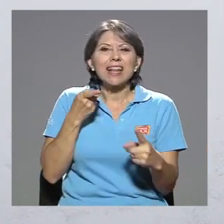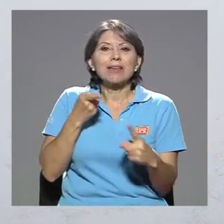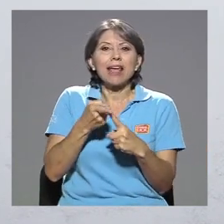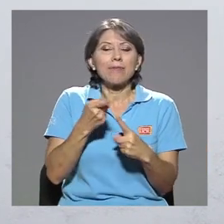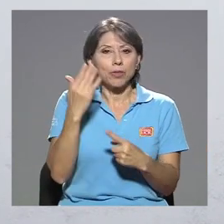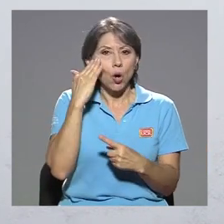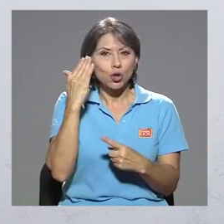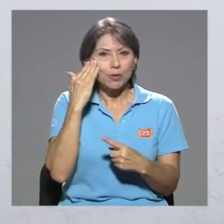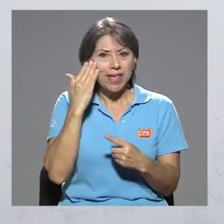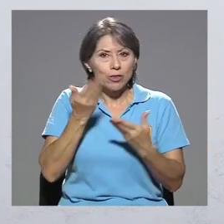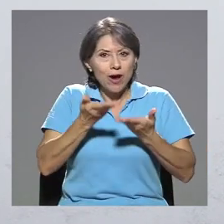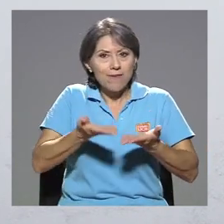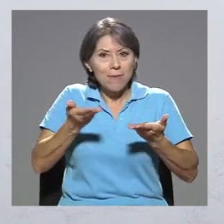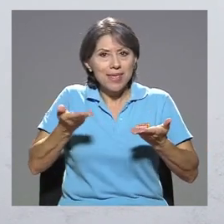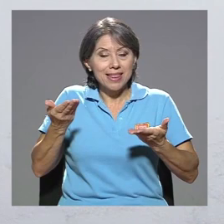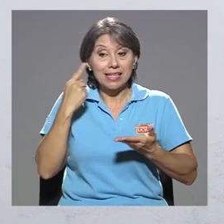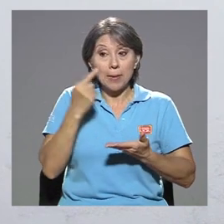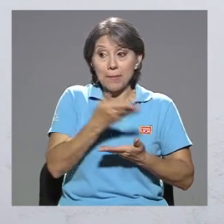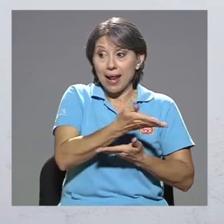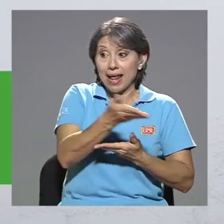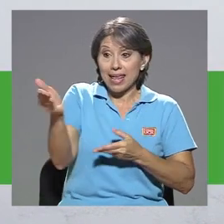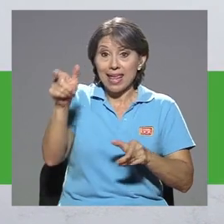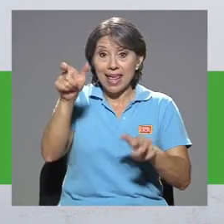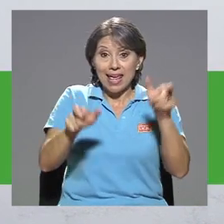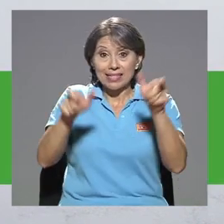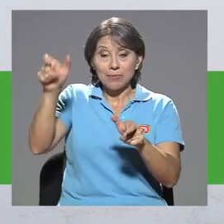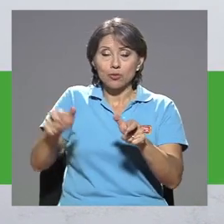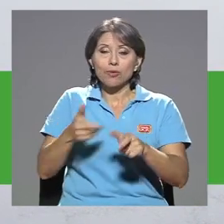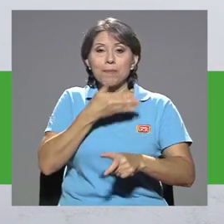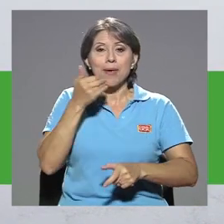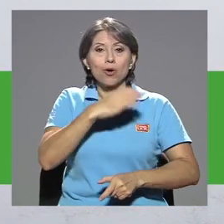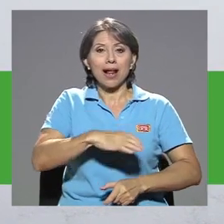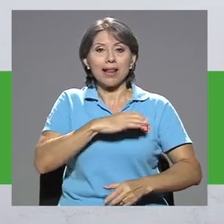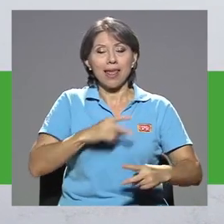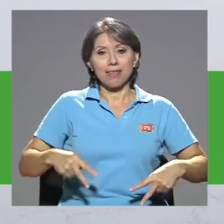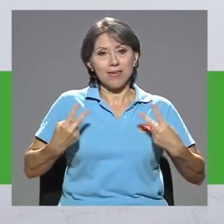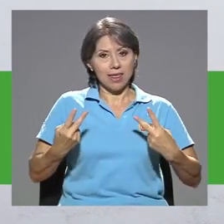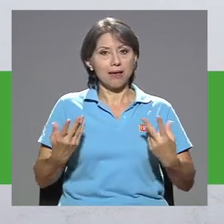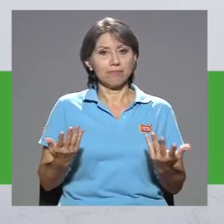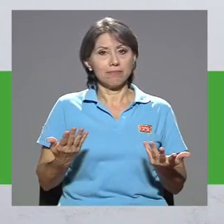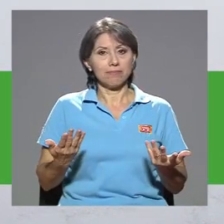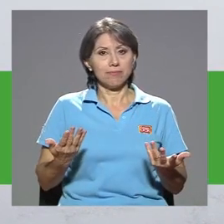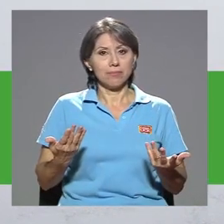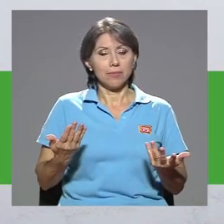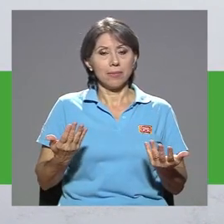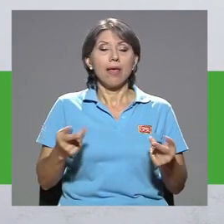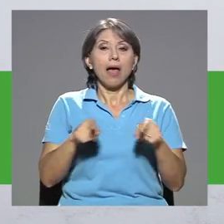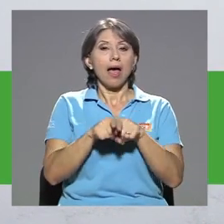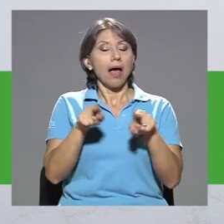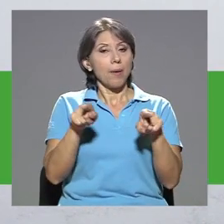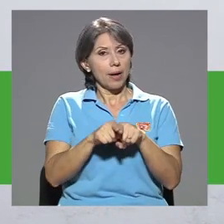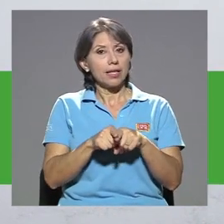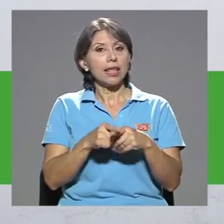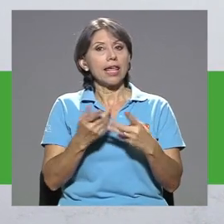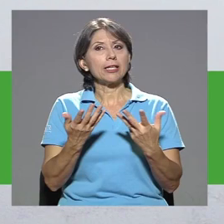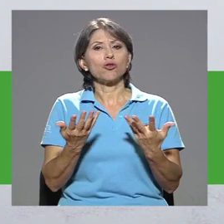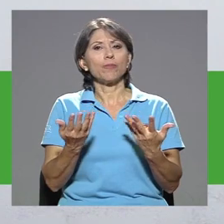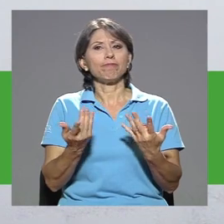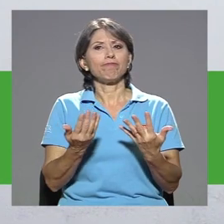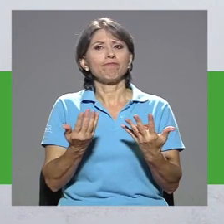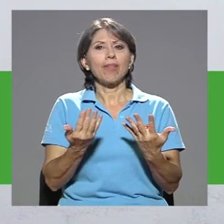las herramientas necesarias para que estas personas tengan una mejor calidad de vida aparte de eso